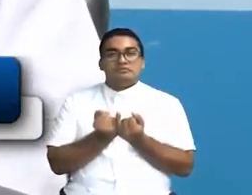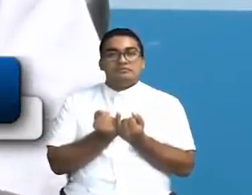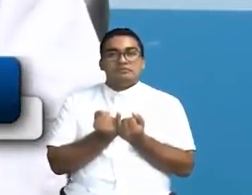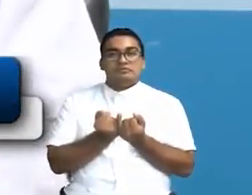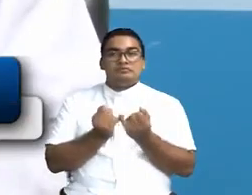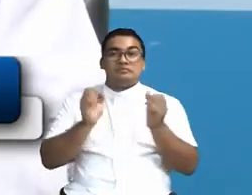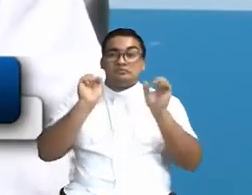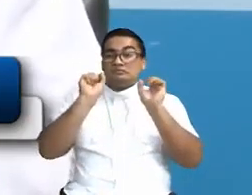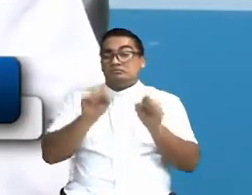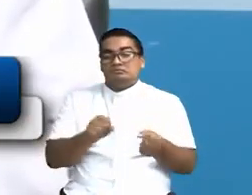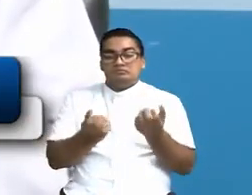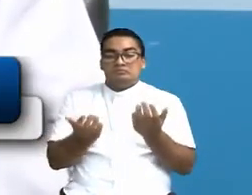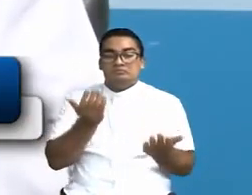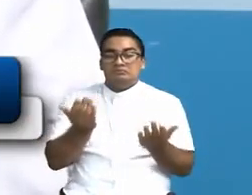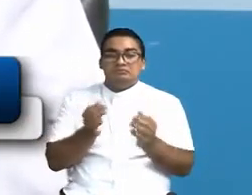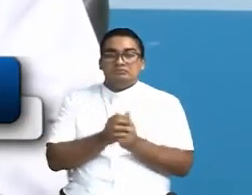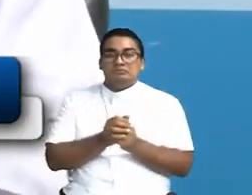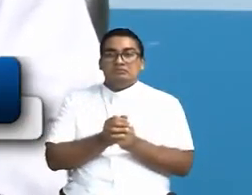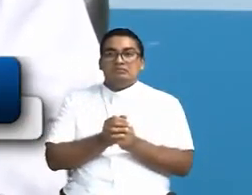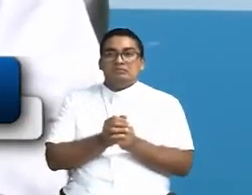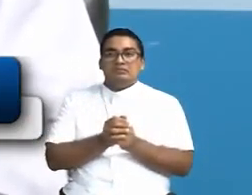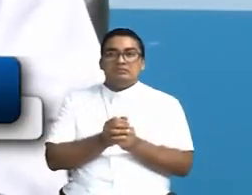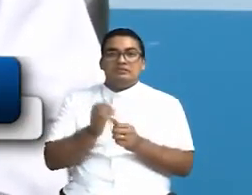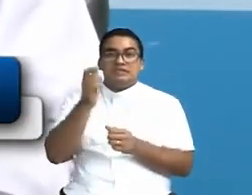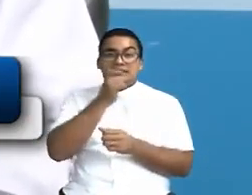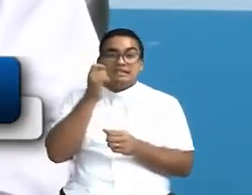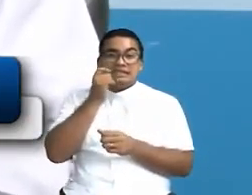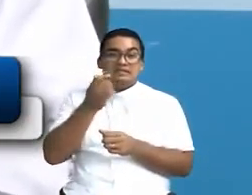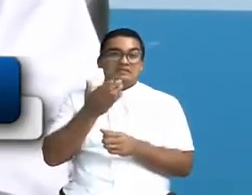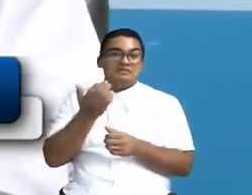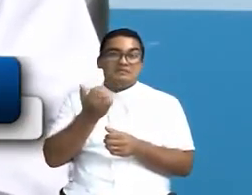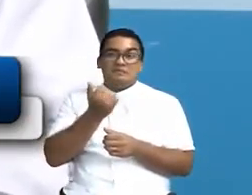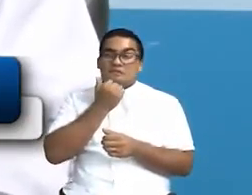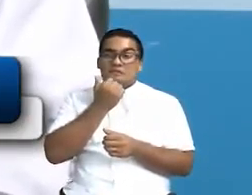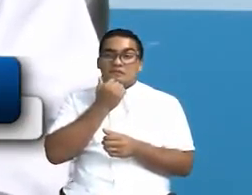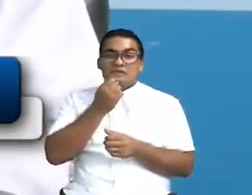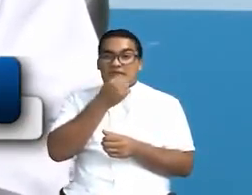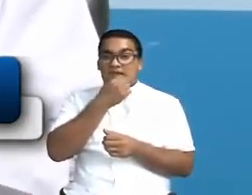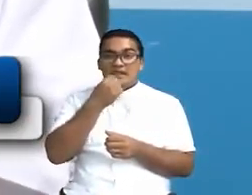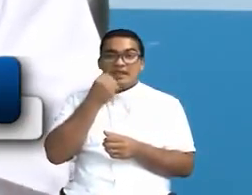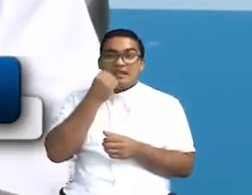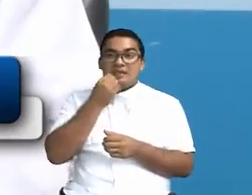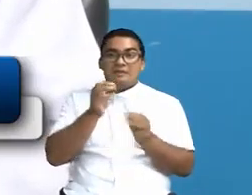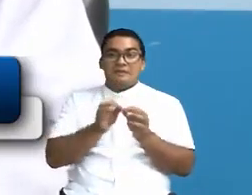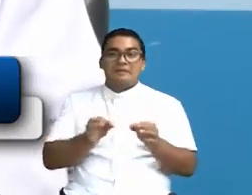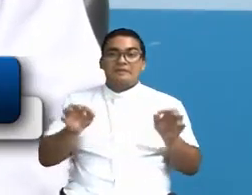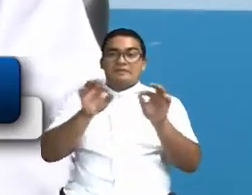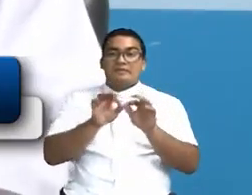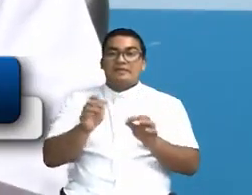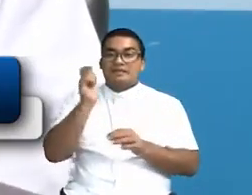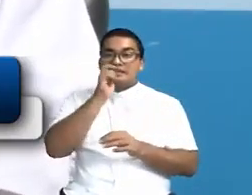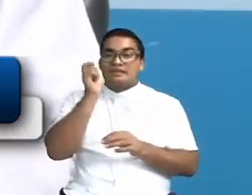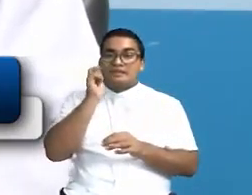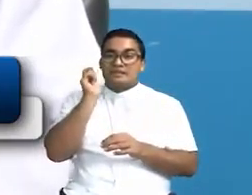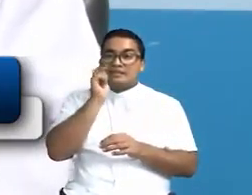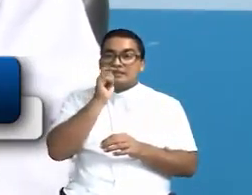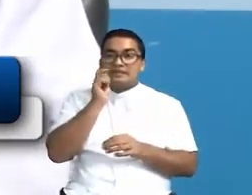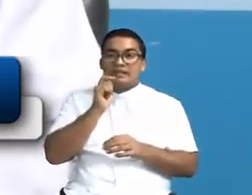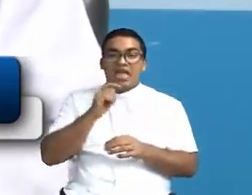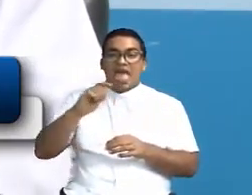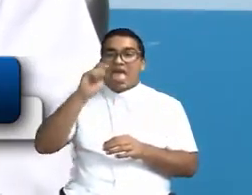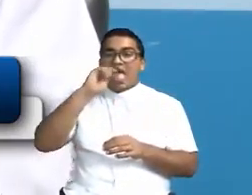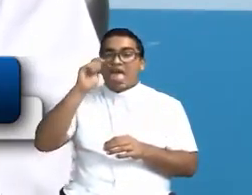puede deberse principalmente a un aseo bucal. ¿Ya? Es muy importante el cepillado de dientes, el cepillado de